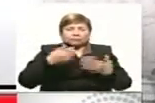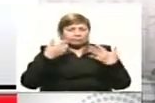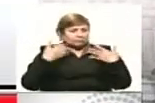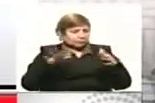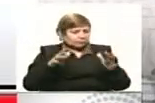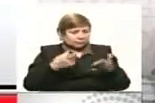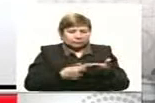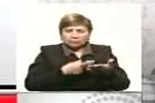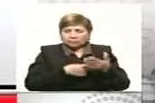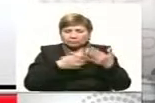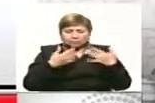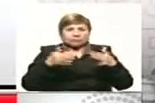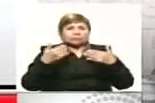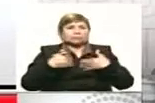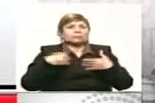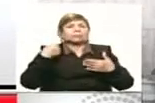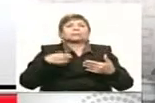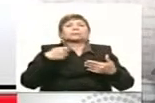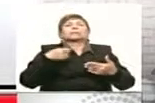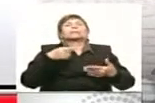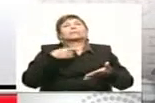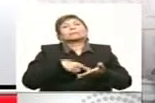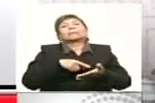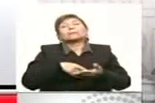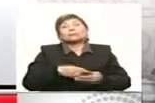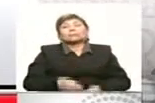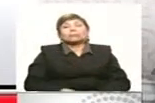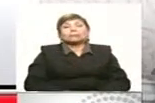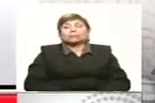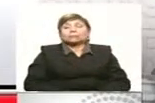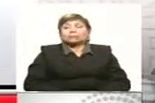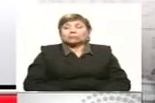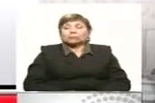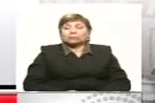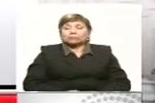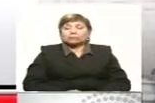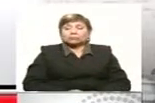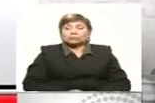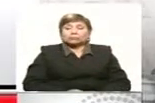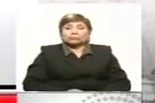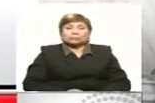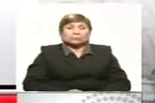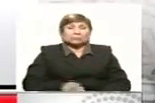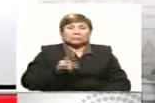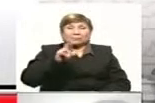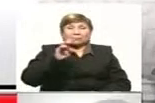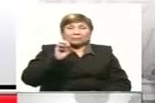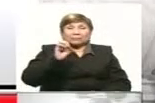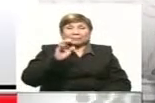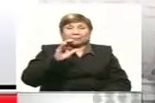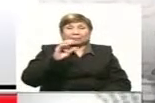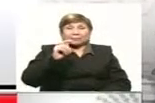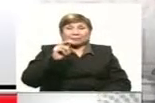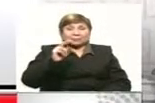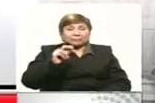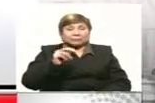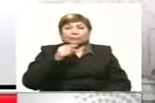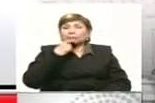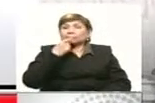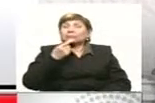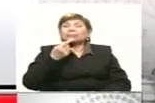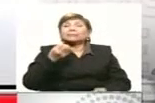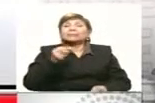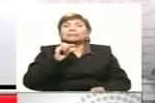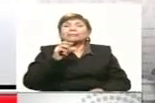discusión. ¿Ok? Tenemos que pagar esa cantidad. En el caso del programa Reactivo es un programa de garantías. Entonces esto depende un poco de